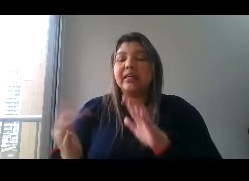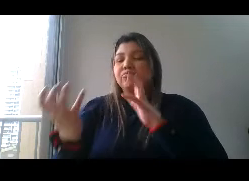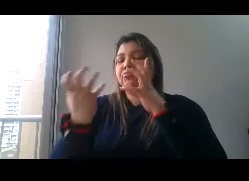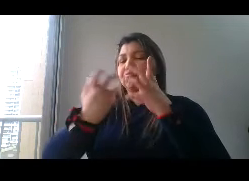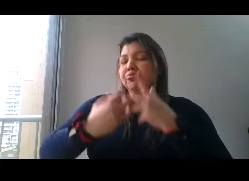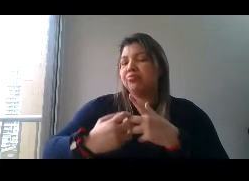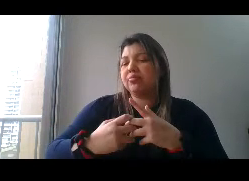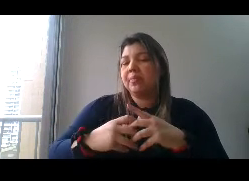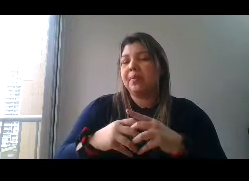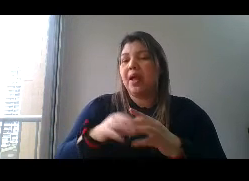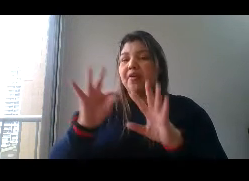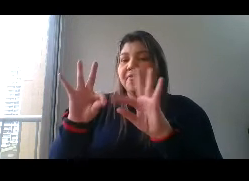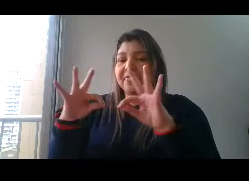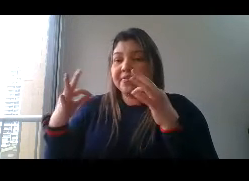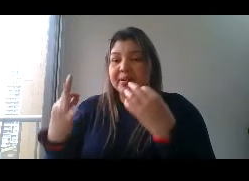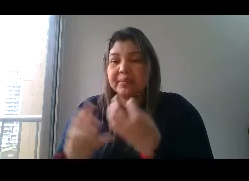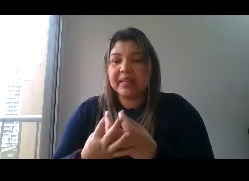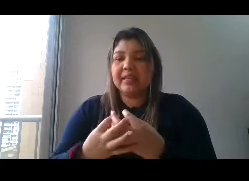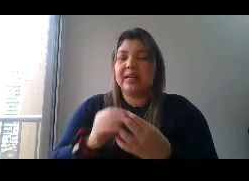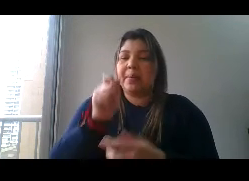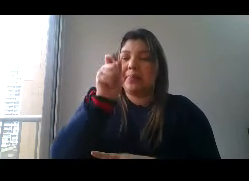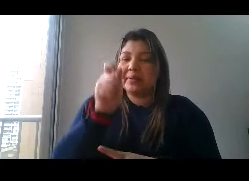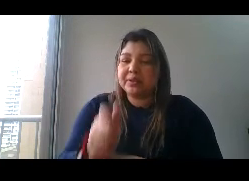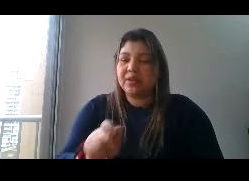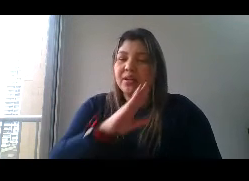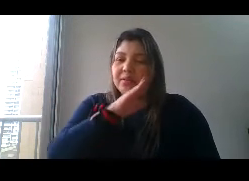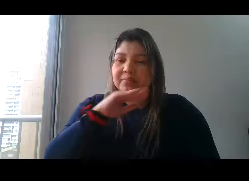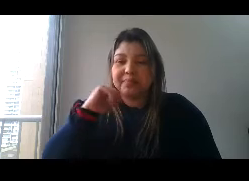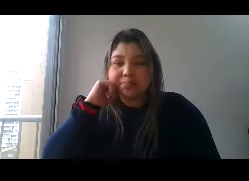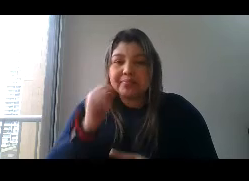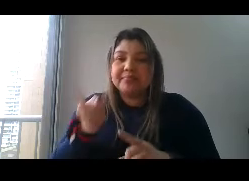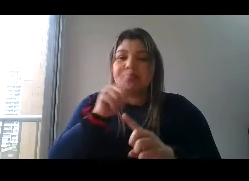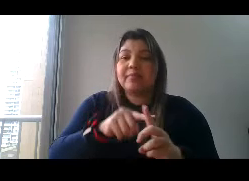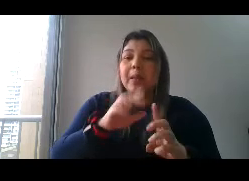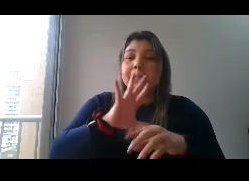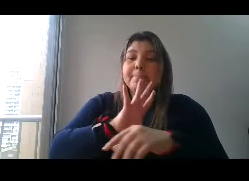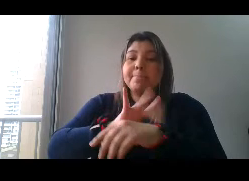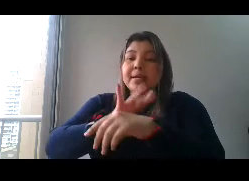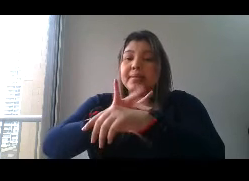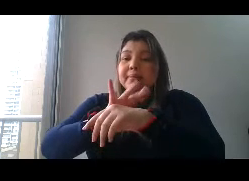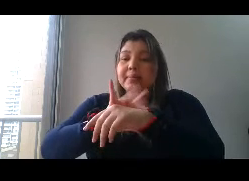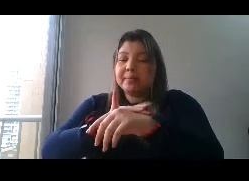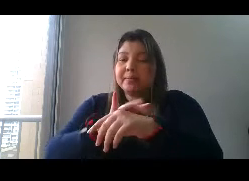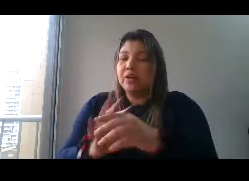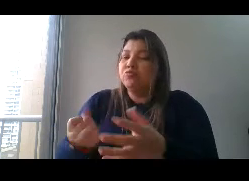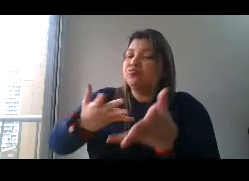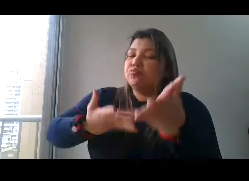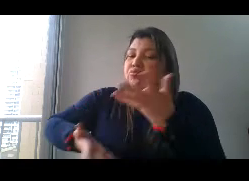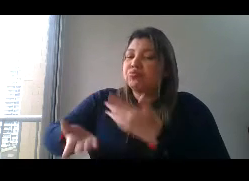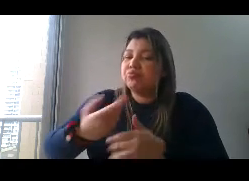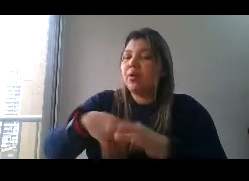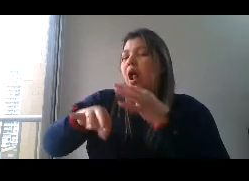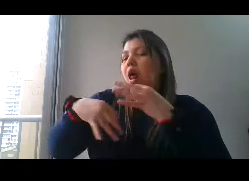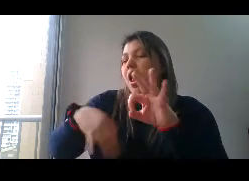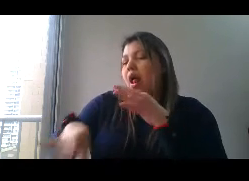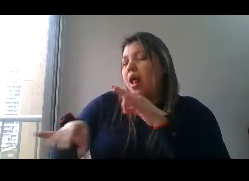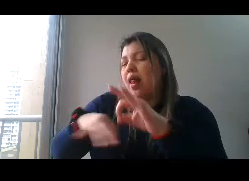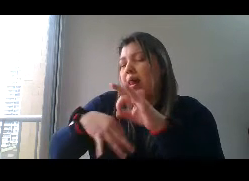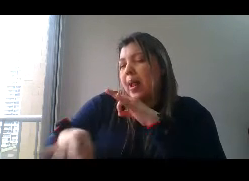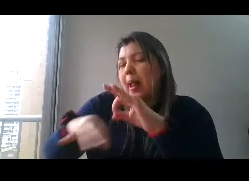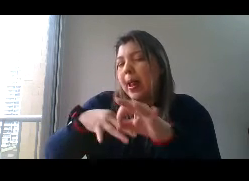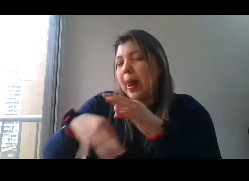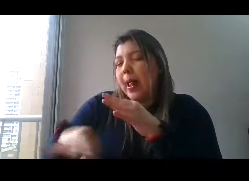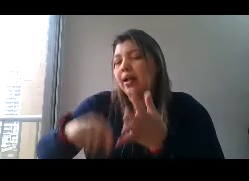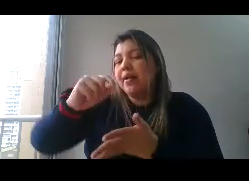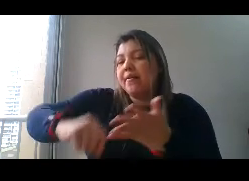paciente, familia y profesional de la salud se mantenga muy intacta, porque eso ayuda a que se hagan procedimientos de manera